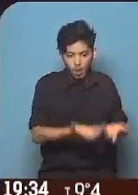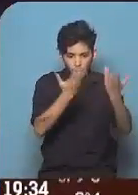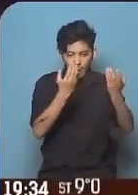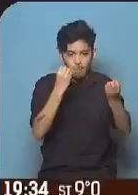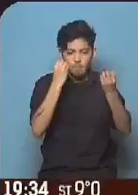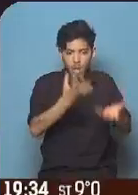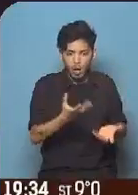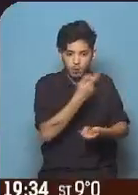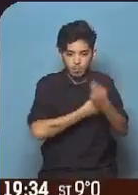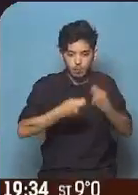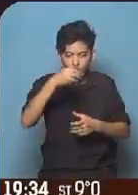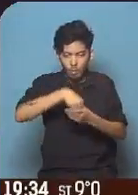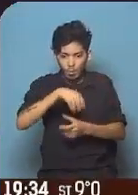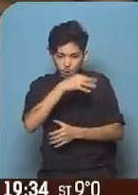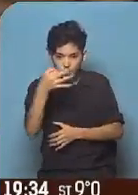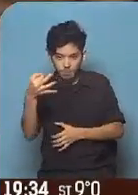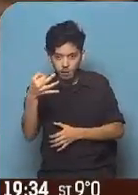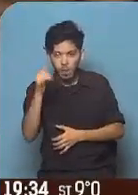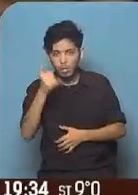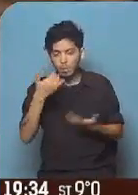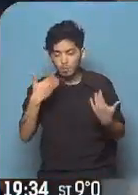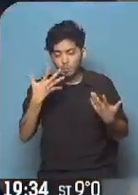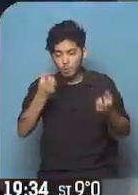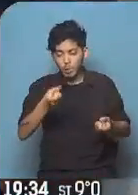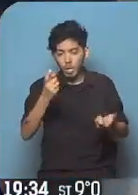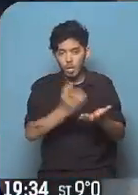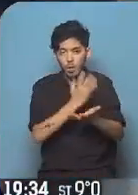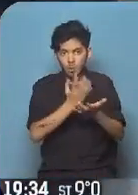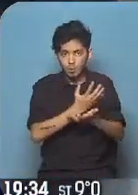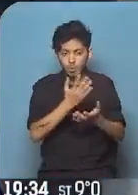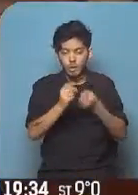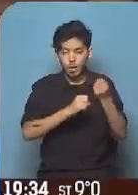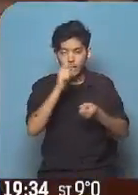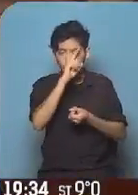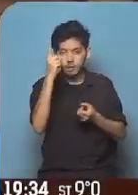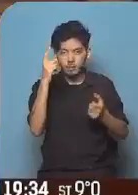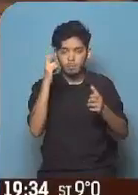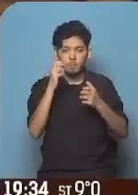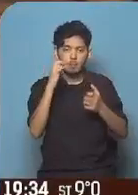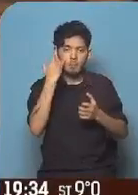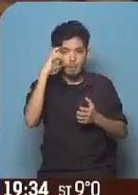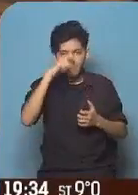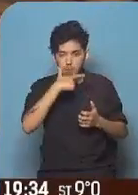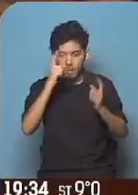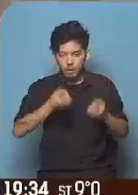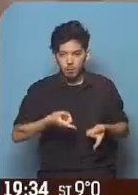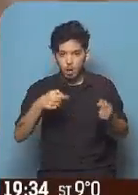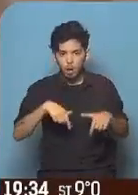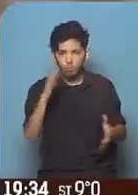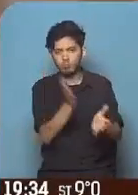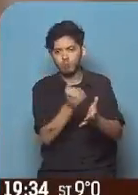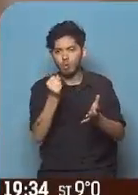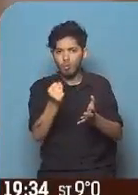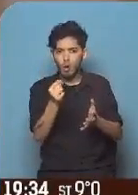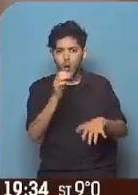el mercado interno, ¿no? La industria nacional, la pequeña y mediana empresa, hoy tan castigada